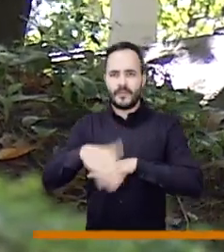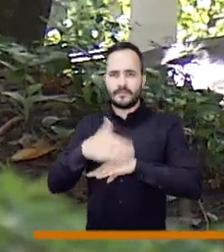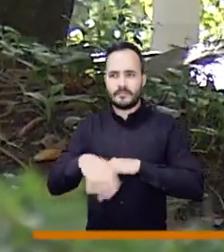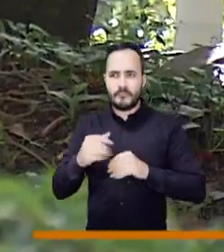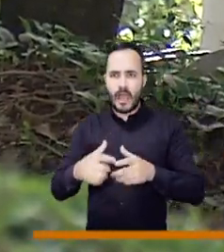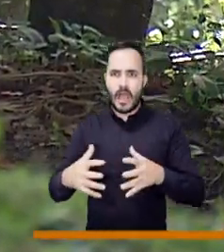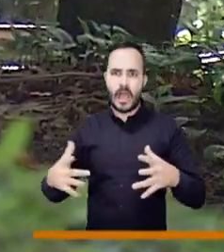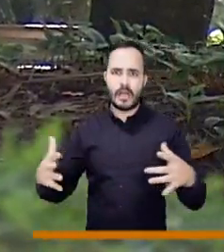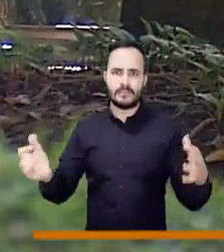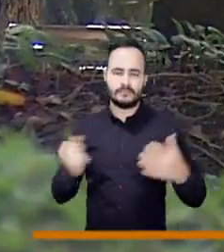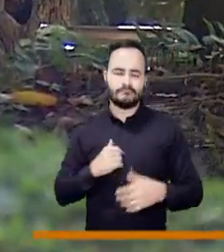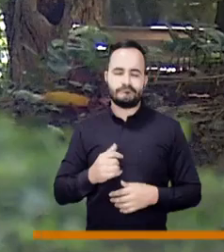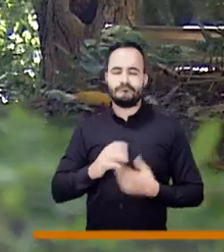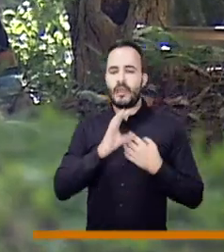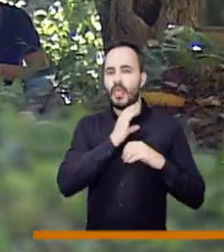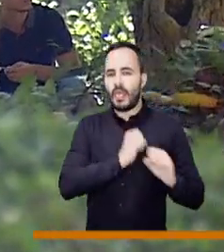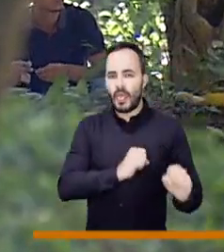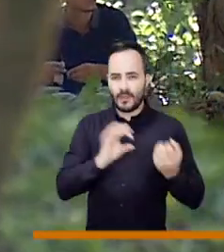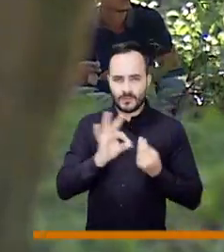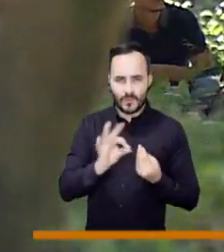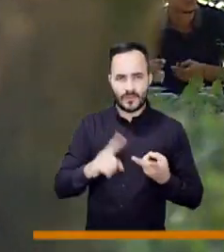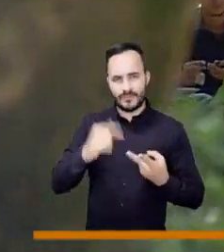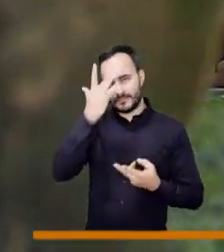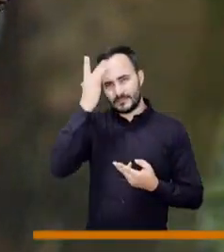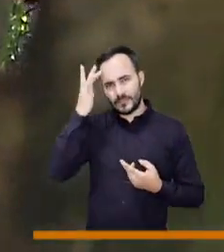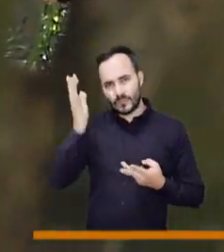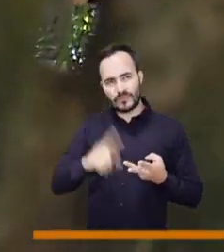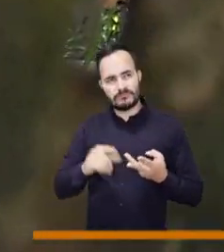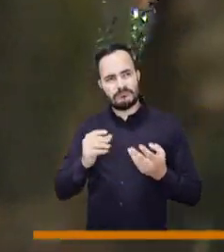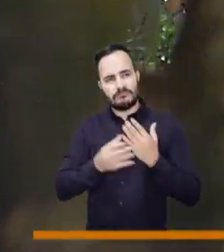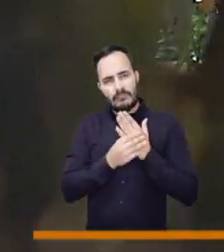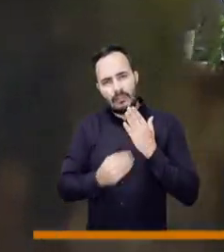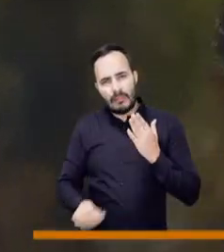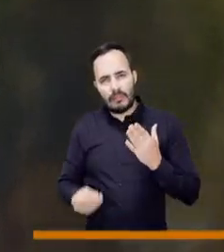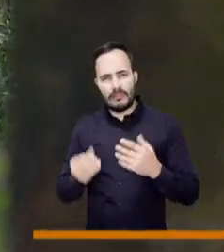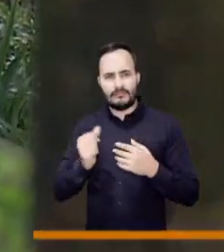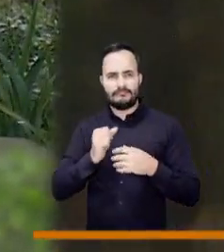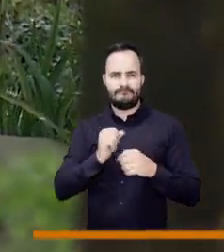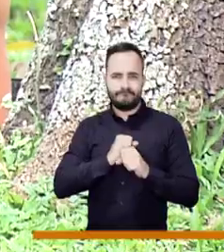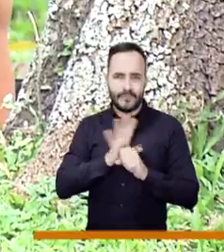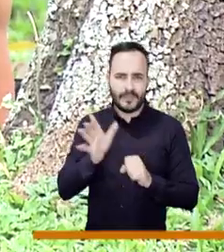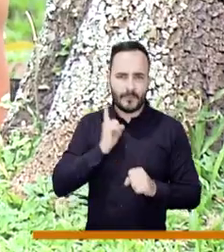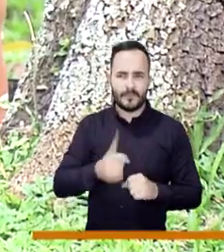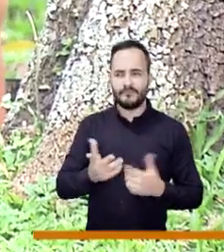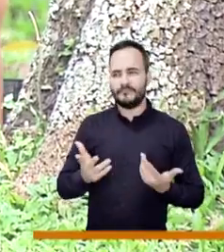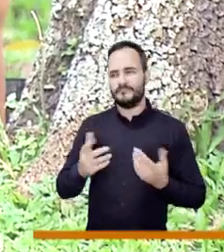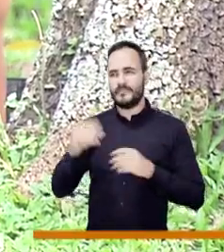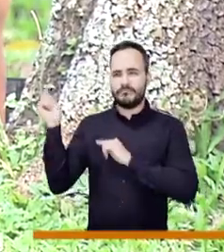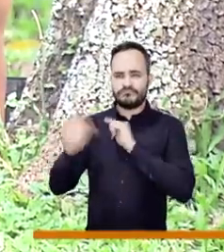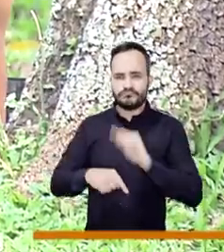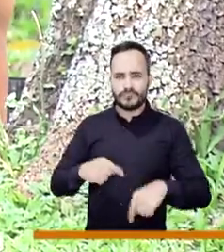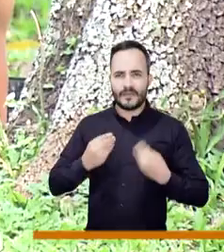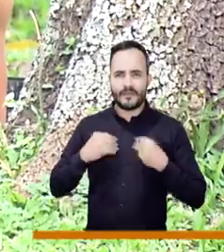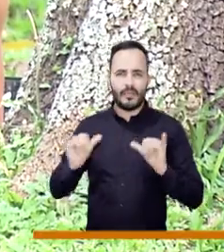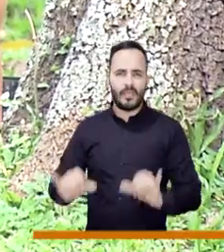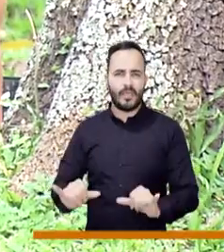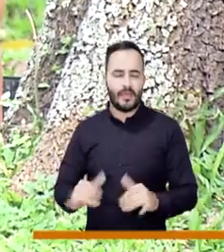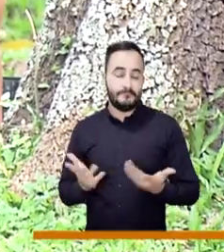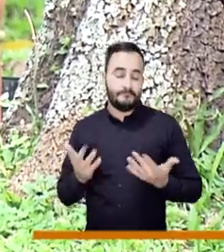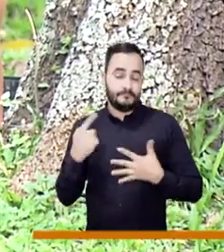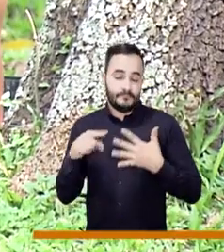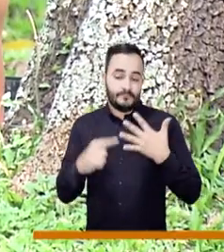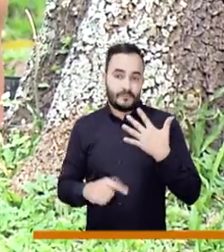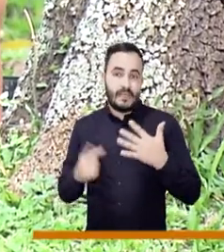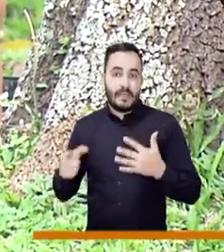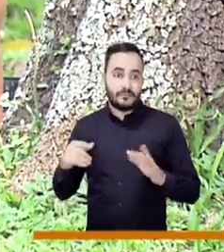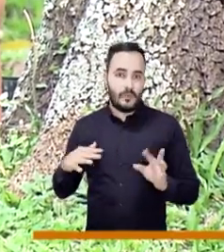de calle, producto de la droga, de la salud mental, de la pandemia, de la pobreza, de los migrantes. Va a encontrar también un montón de problemas en